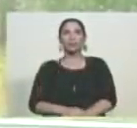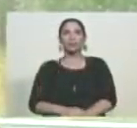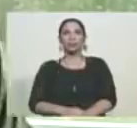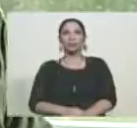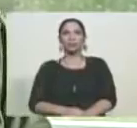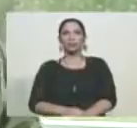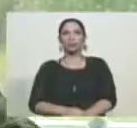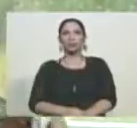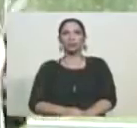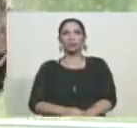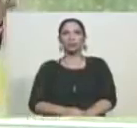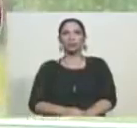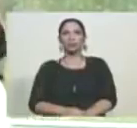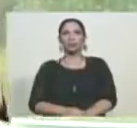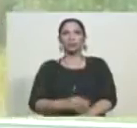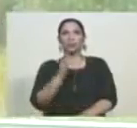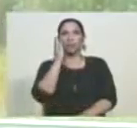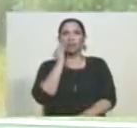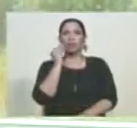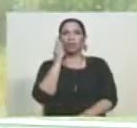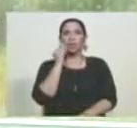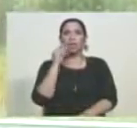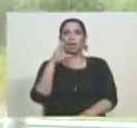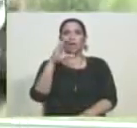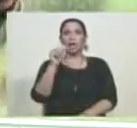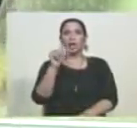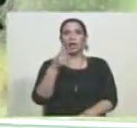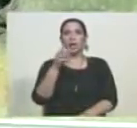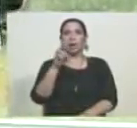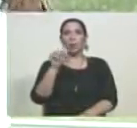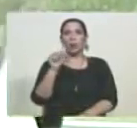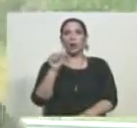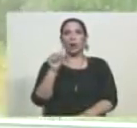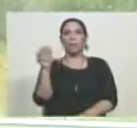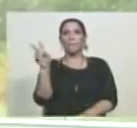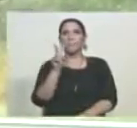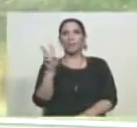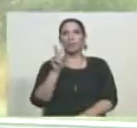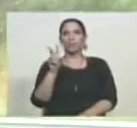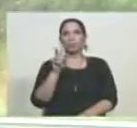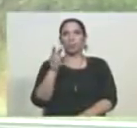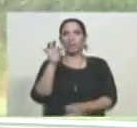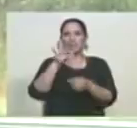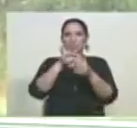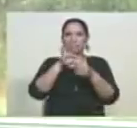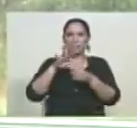experiencia con Tagua, Venezuela, con la semilla del piñón.